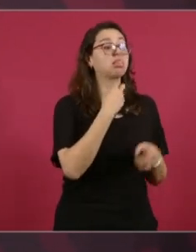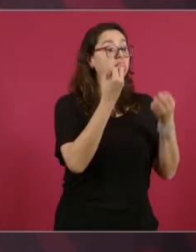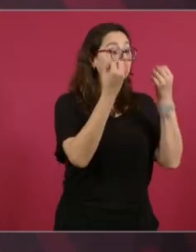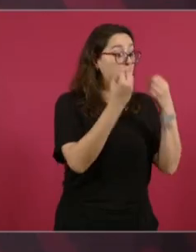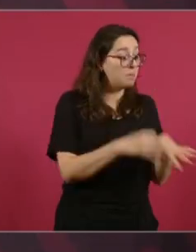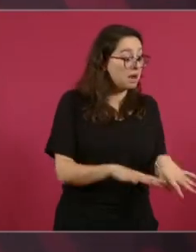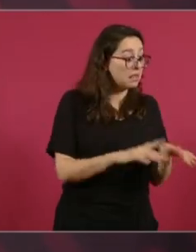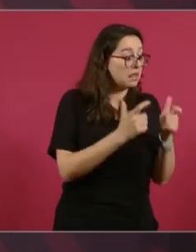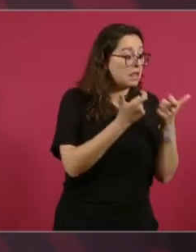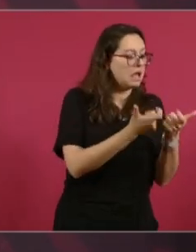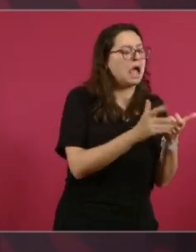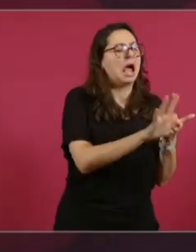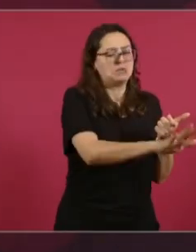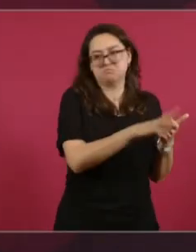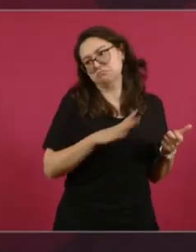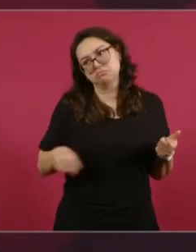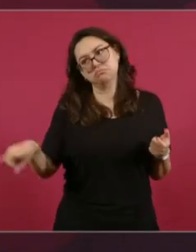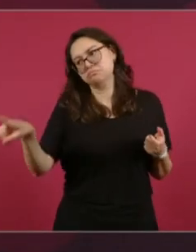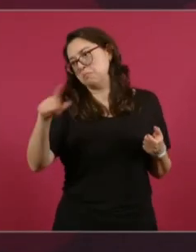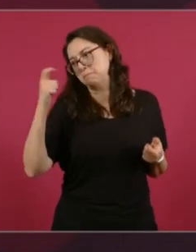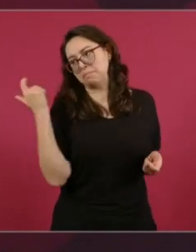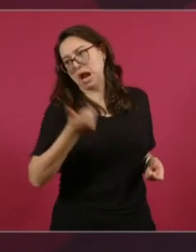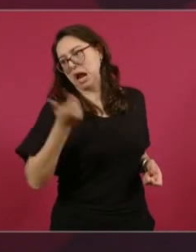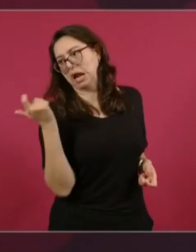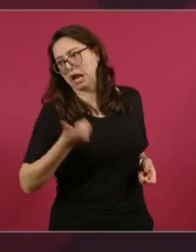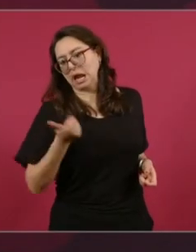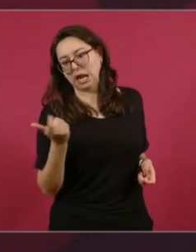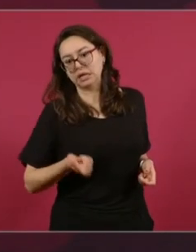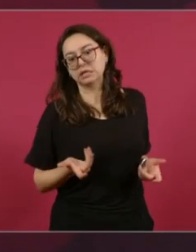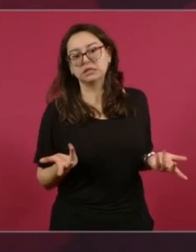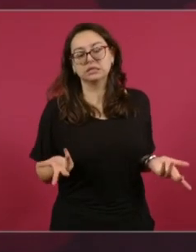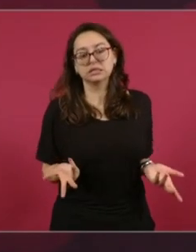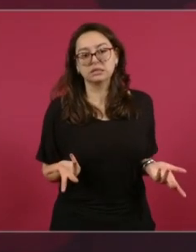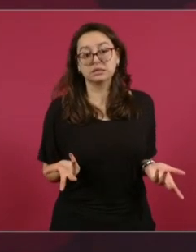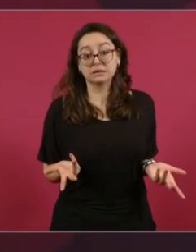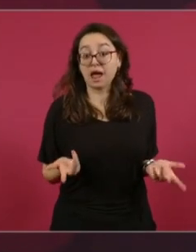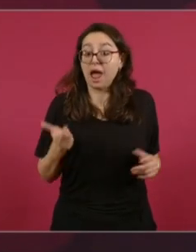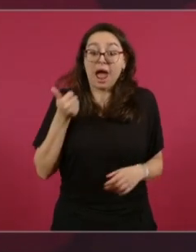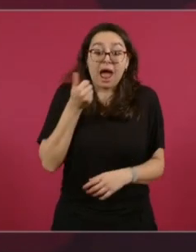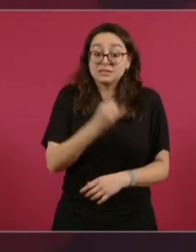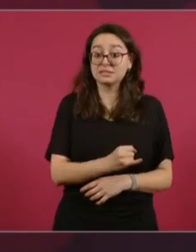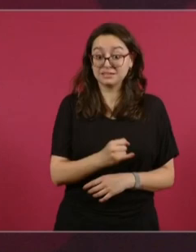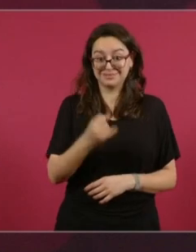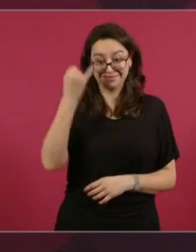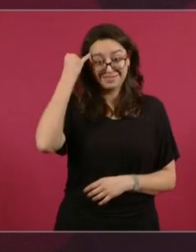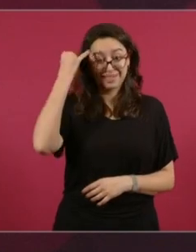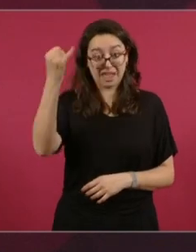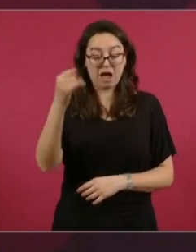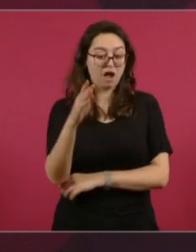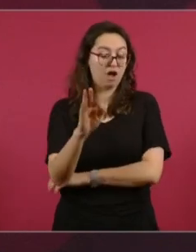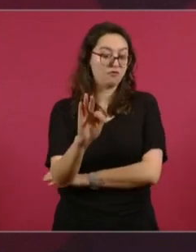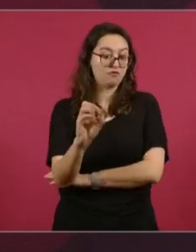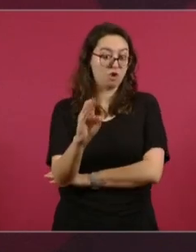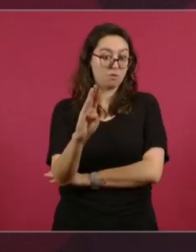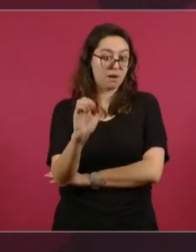como el FOBAPROA. Ese era el modelo.